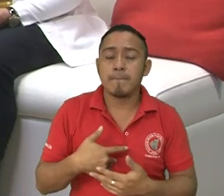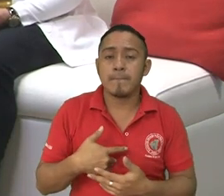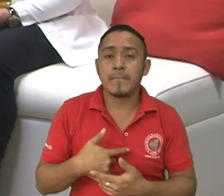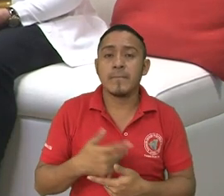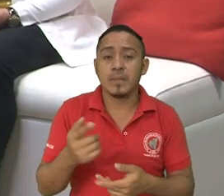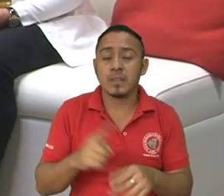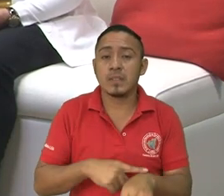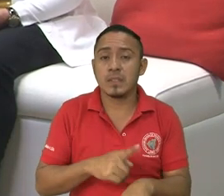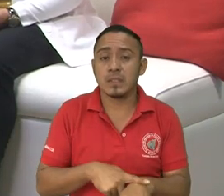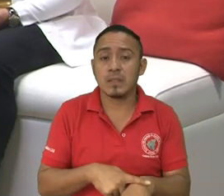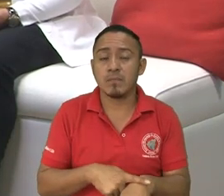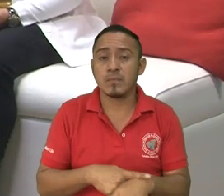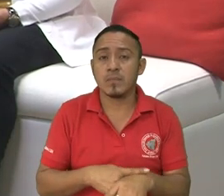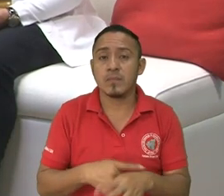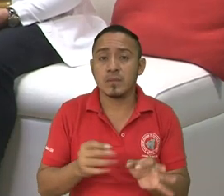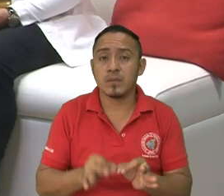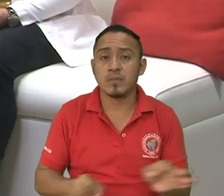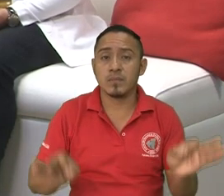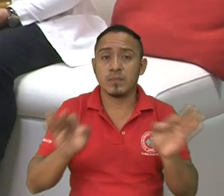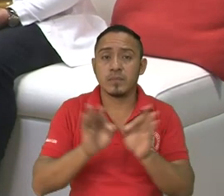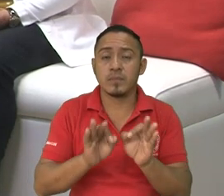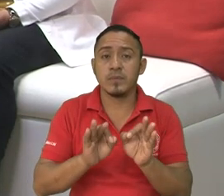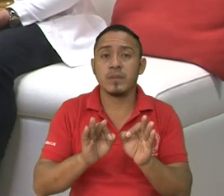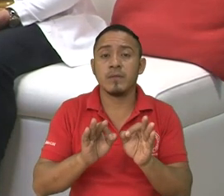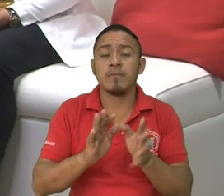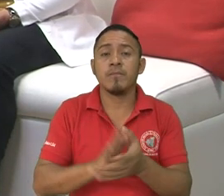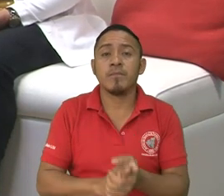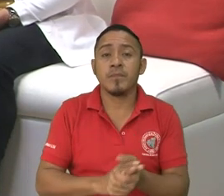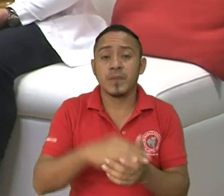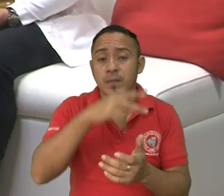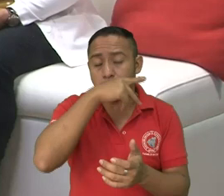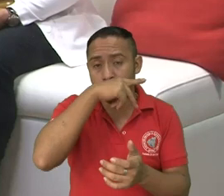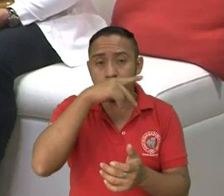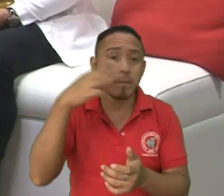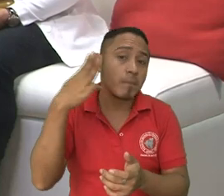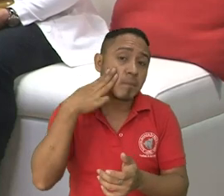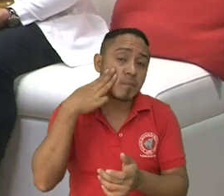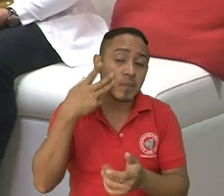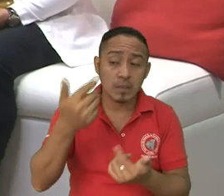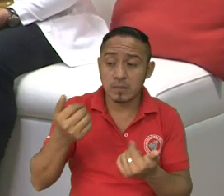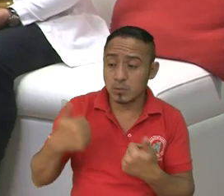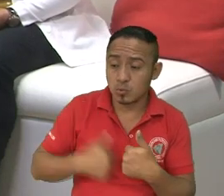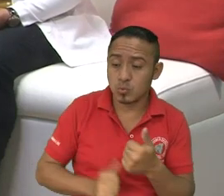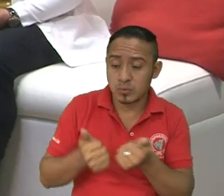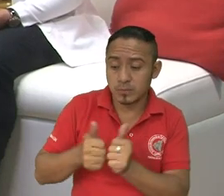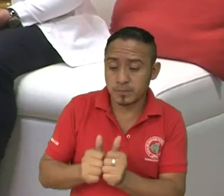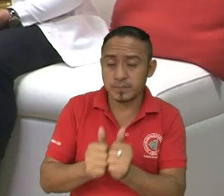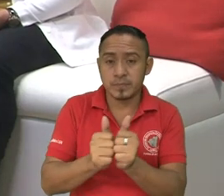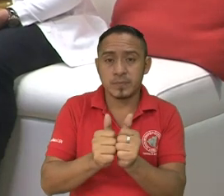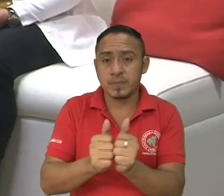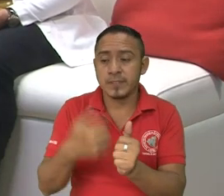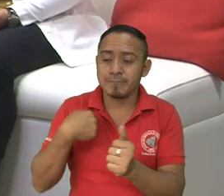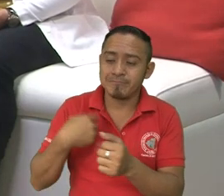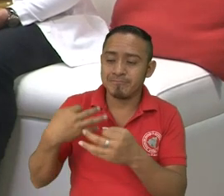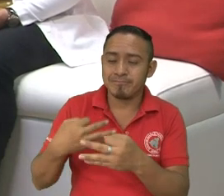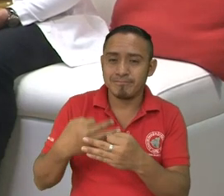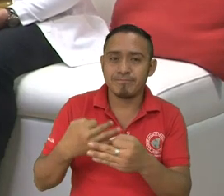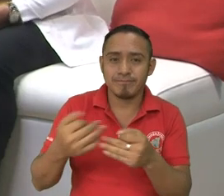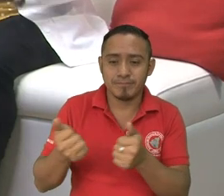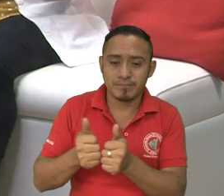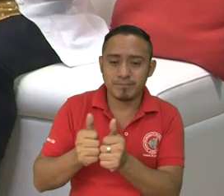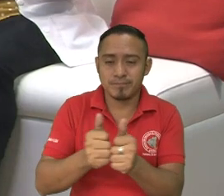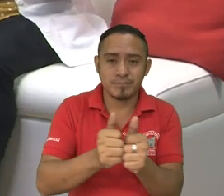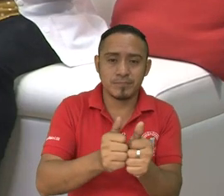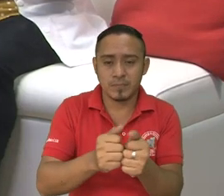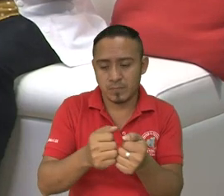factor fundamental es el tiempo. Y papá, mamá, si sale con su hijo, dedicarle el tiempo de calidad. No